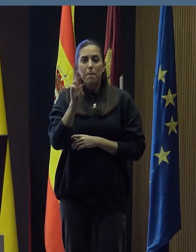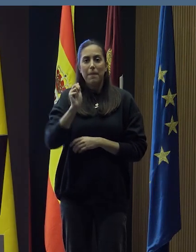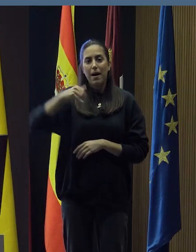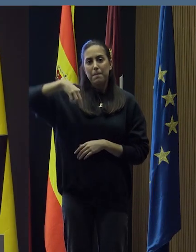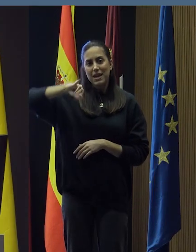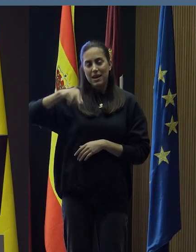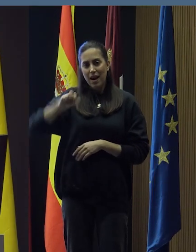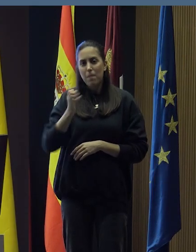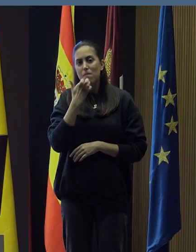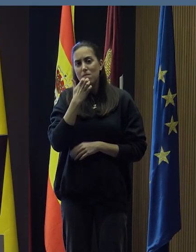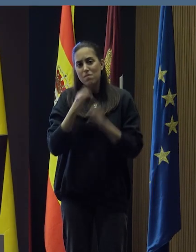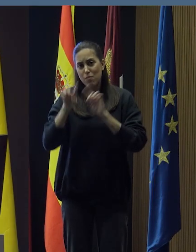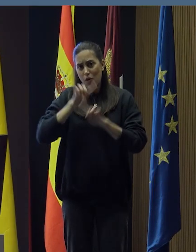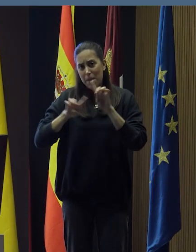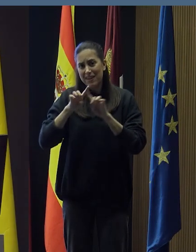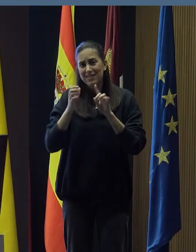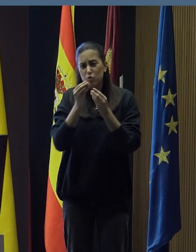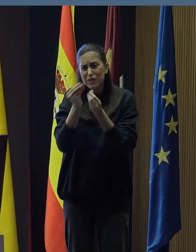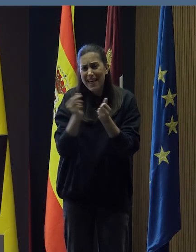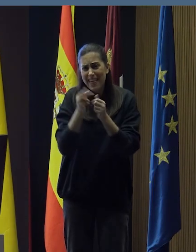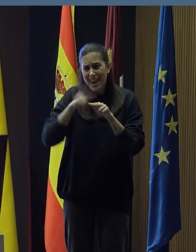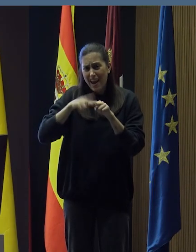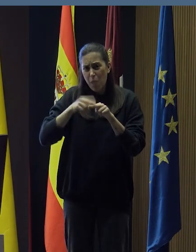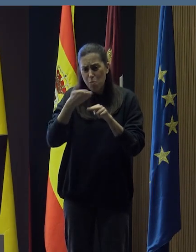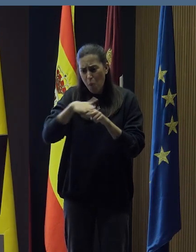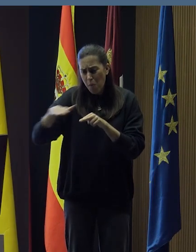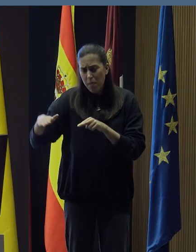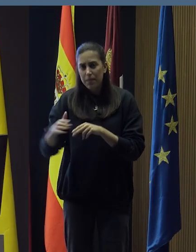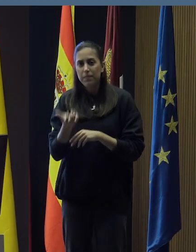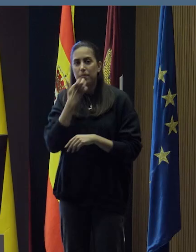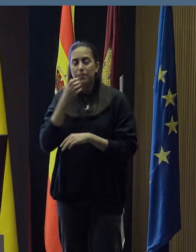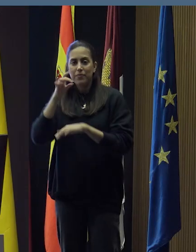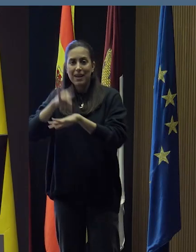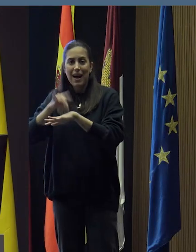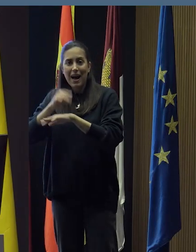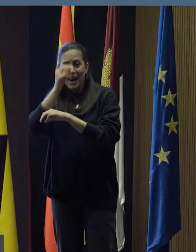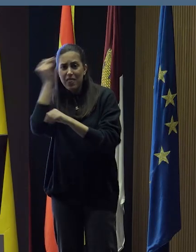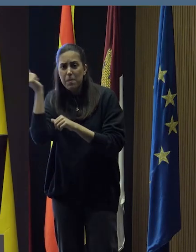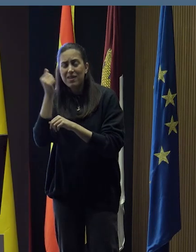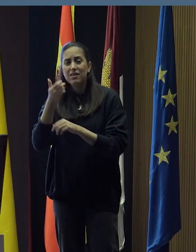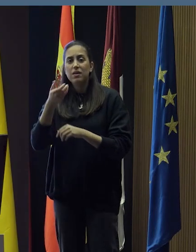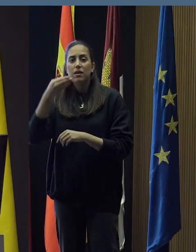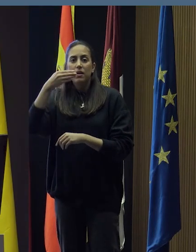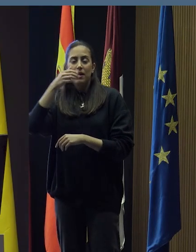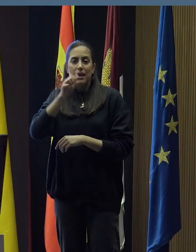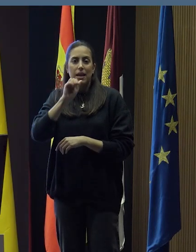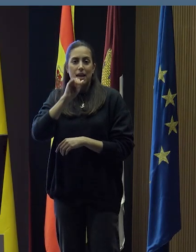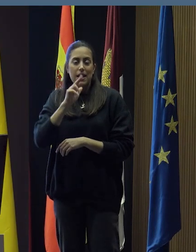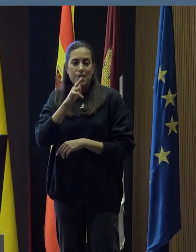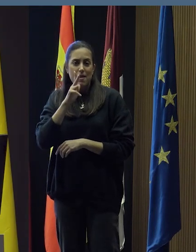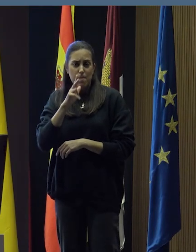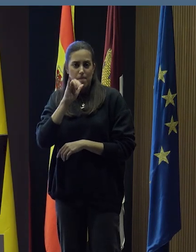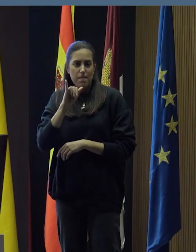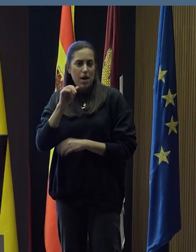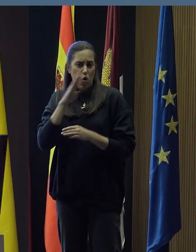células específicas de la sustancia negra. En el caso de la enfermedad de Alzheimer es el acúmulo de beta-amiloide y tau hiperfosforilada.